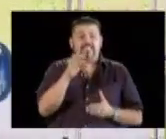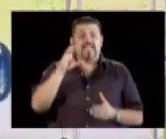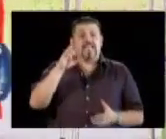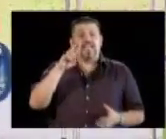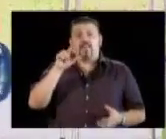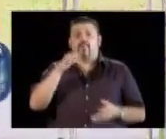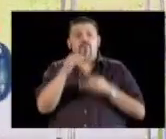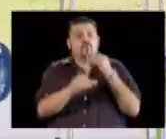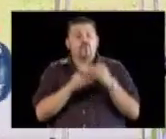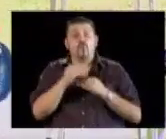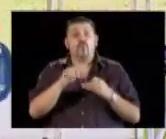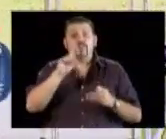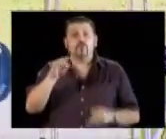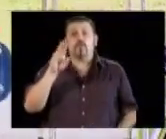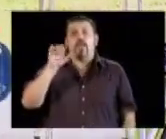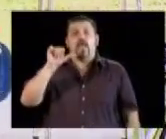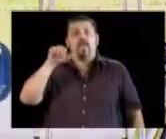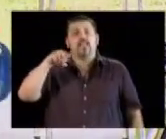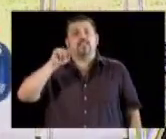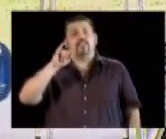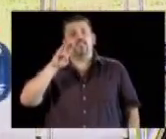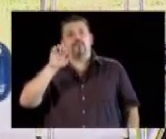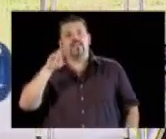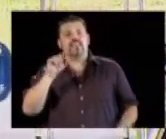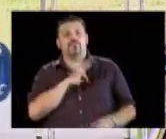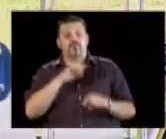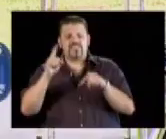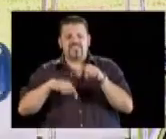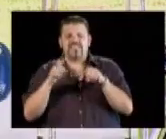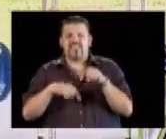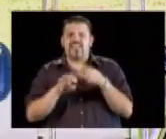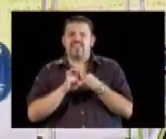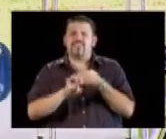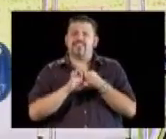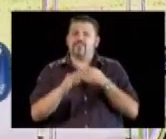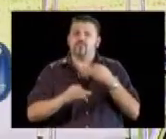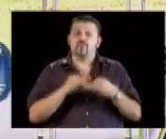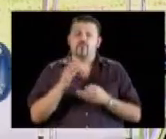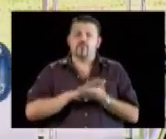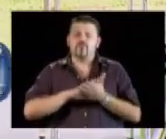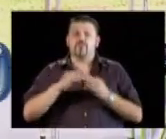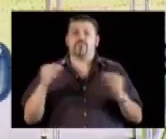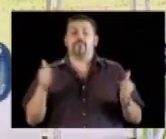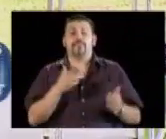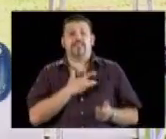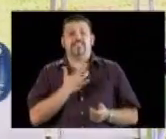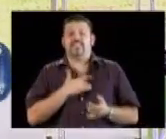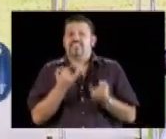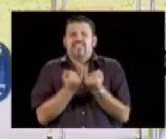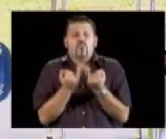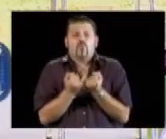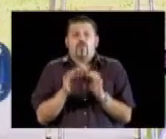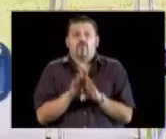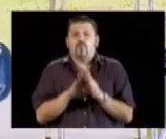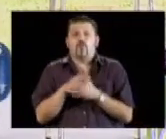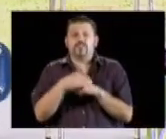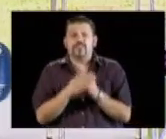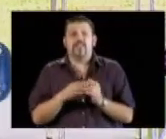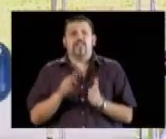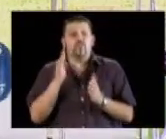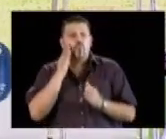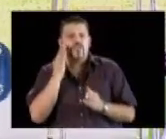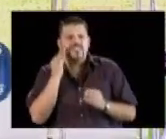Recuerden que vienen en tres diferentes fragancias que son extraordinarias, al igual que las toallitas. Entonces, tenemos